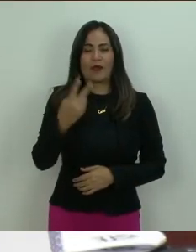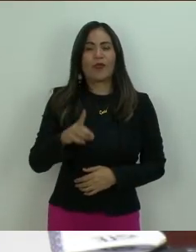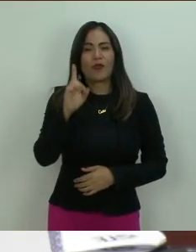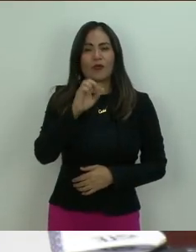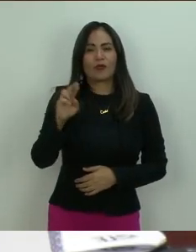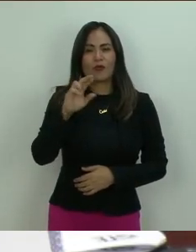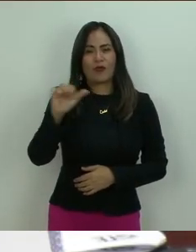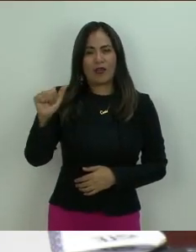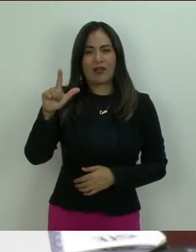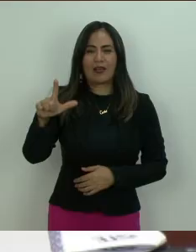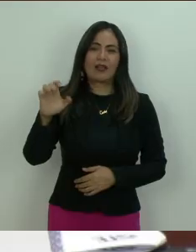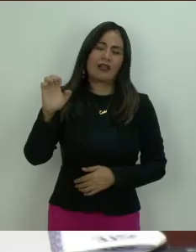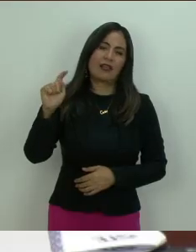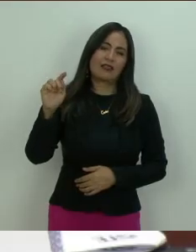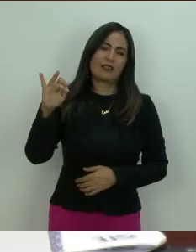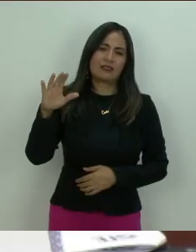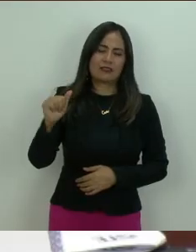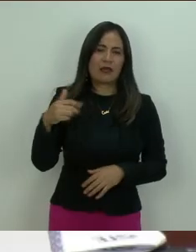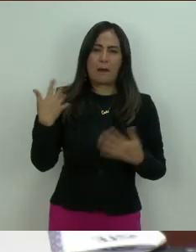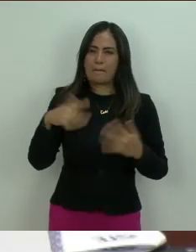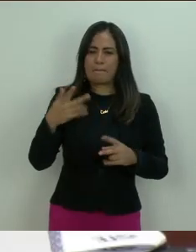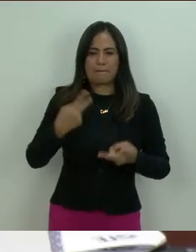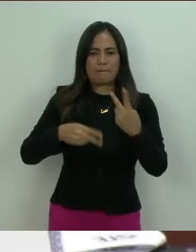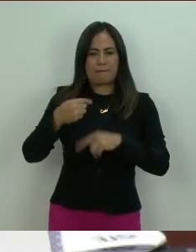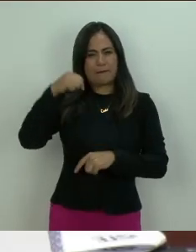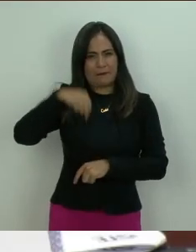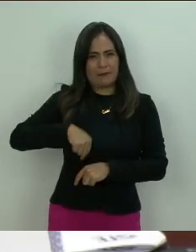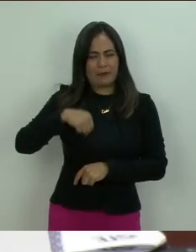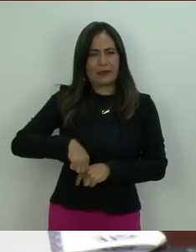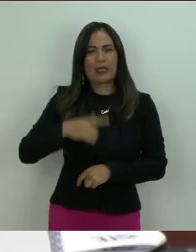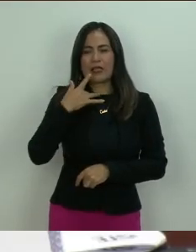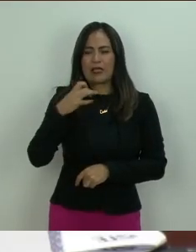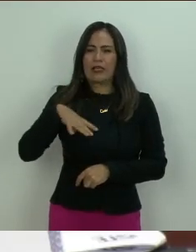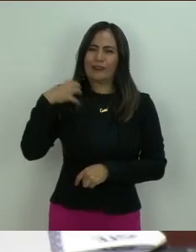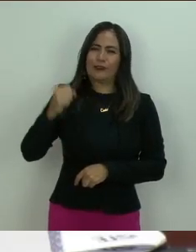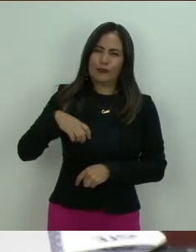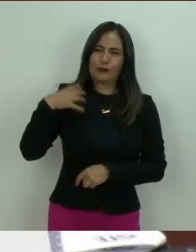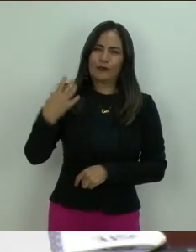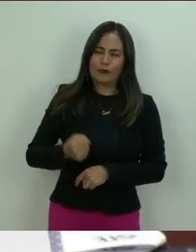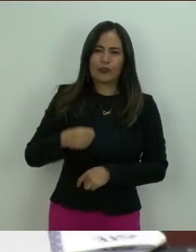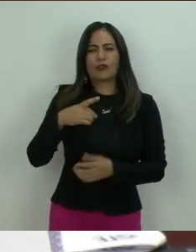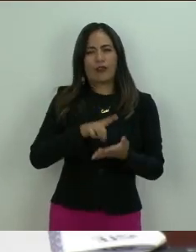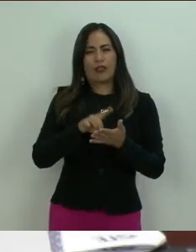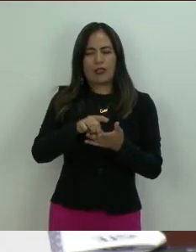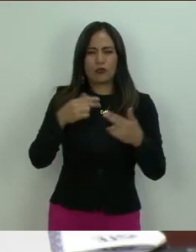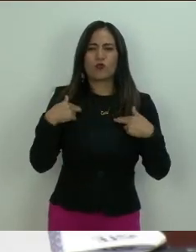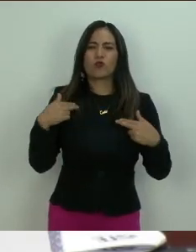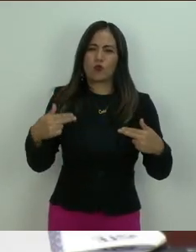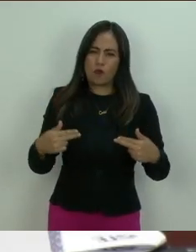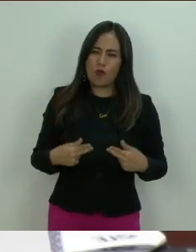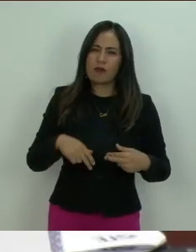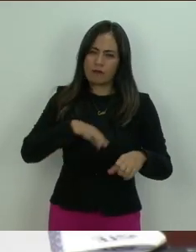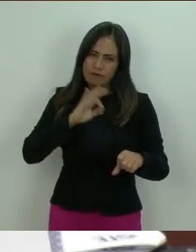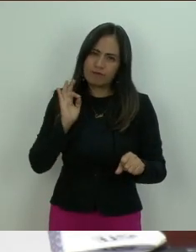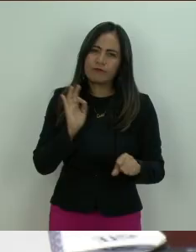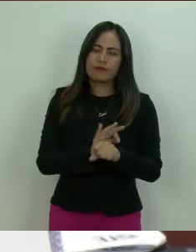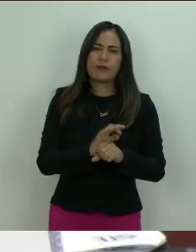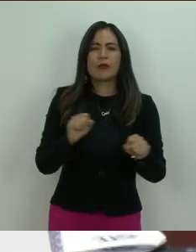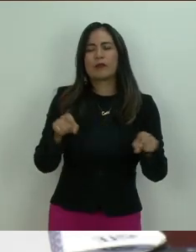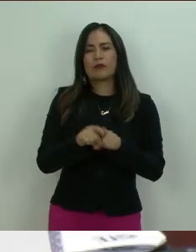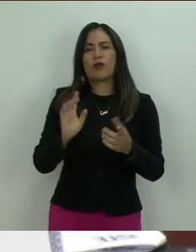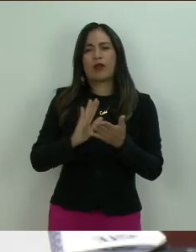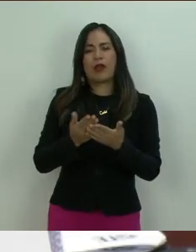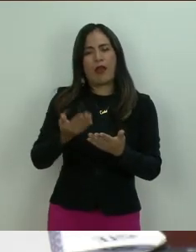doctora Leticia Bonifaz, reconocida por su incansable labor en la defensa de los derechos humanos y quien formó parte de la